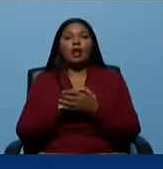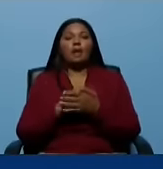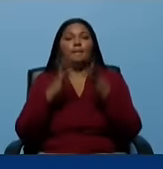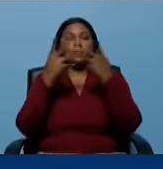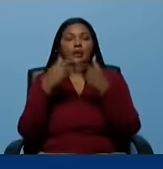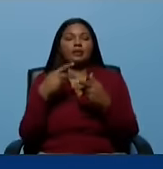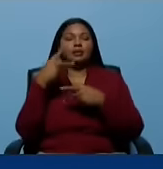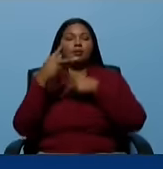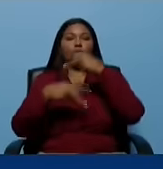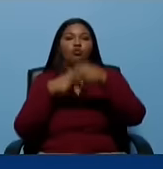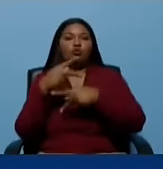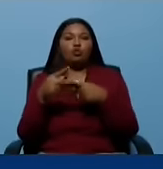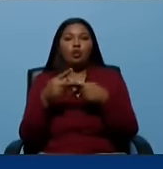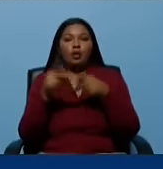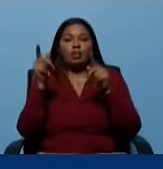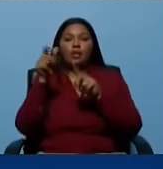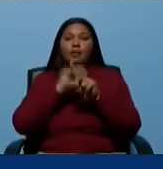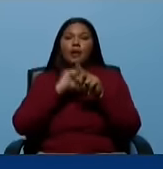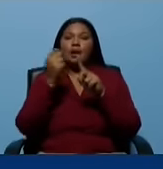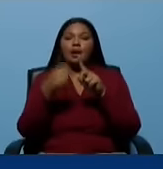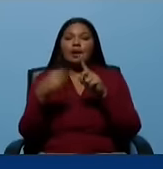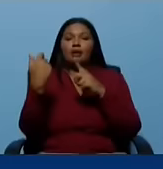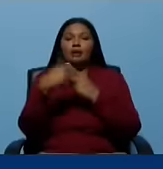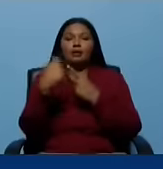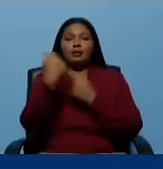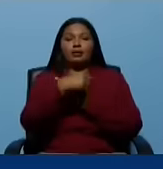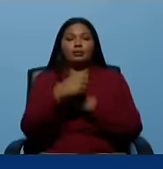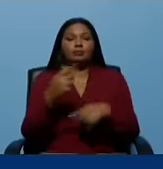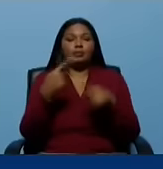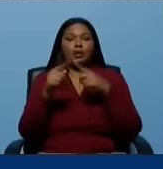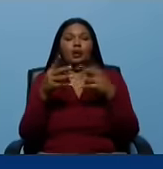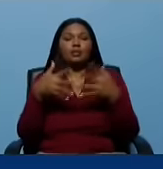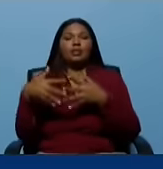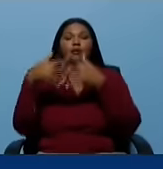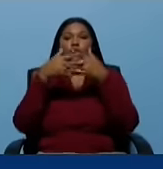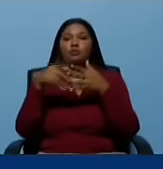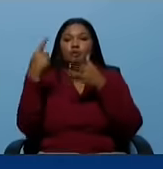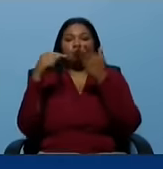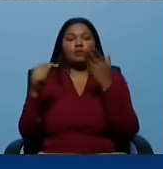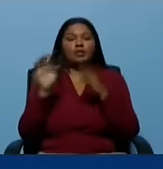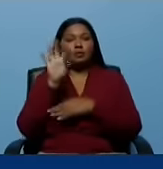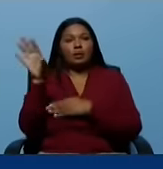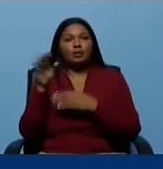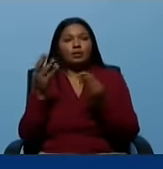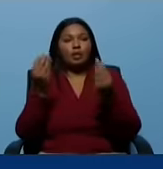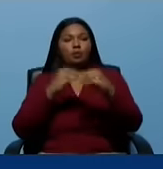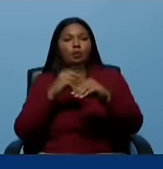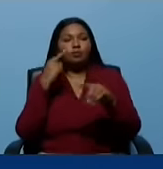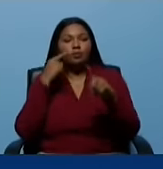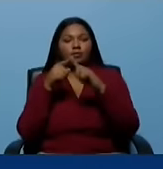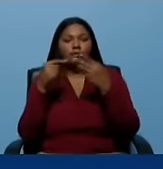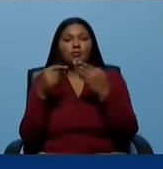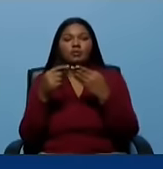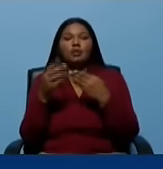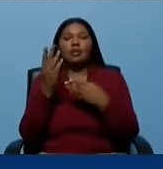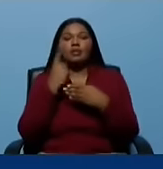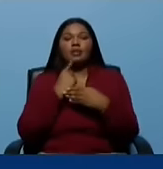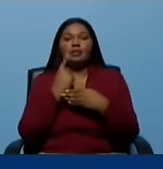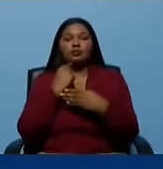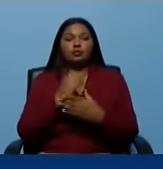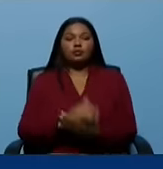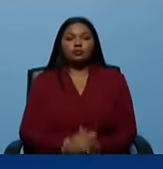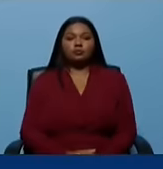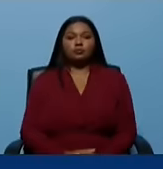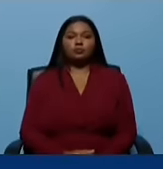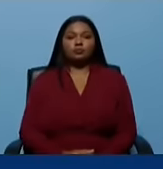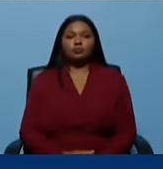por eso es que eh Estados Unidos tiene en varios de estos países acuerdos por ejemplo Los acuerdos de extradición si Estados Unidos